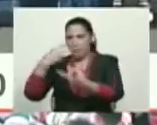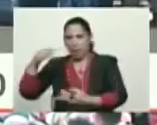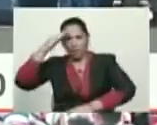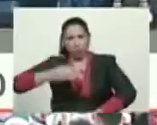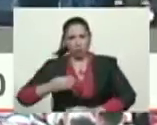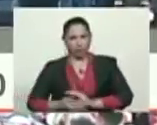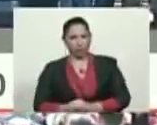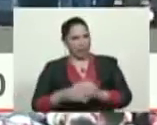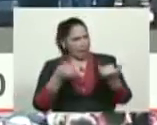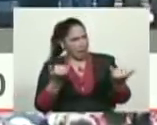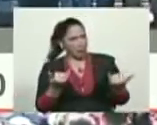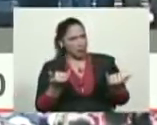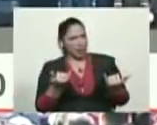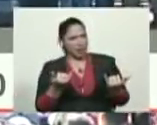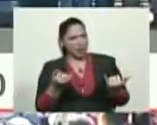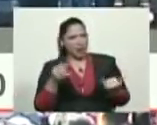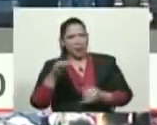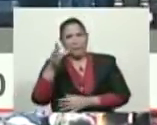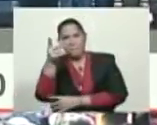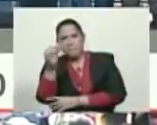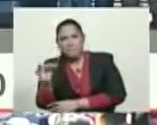Ah, le lanzaron hasta excremento